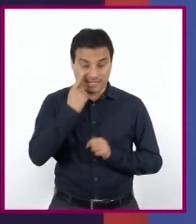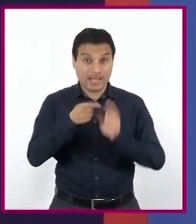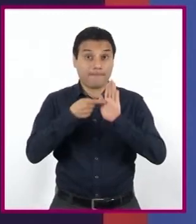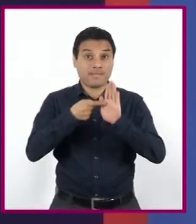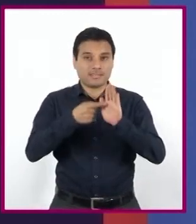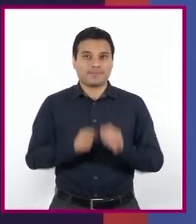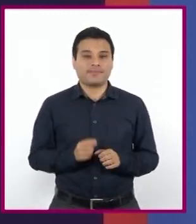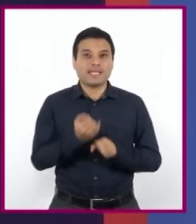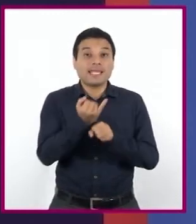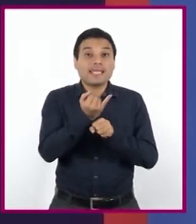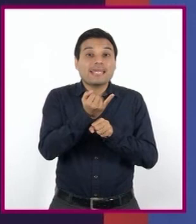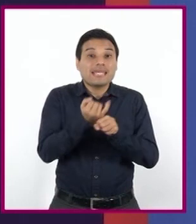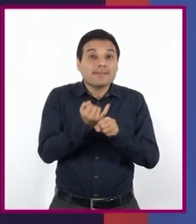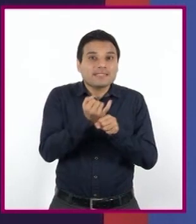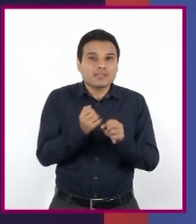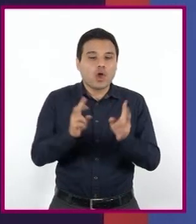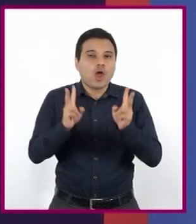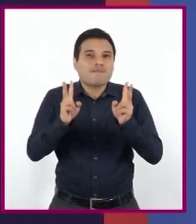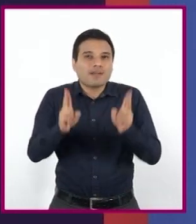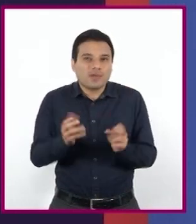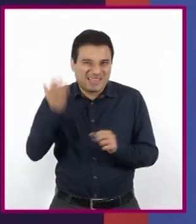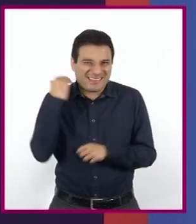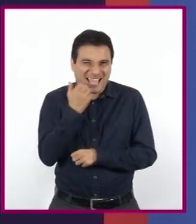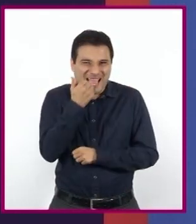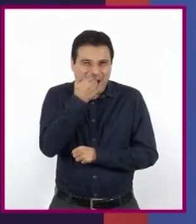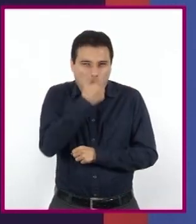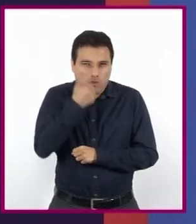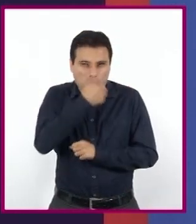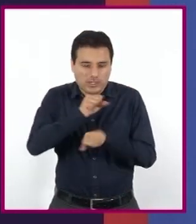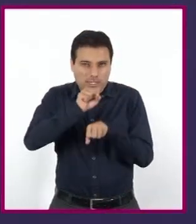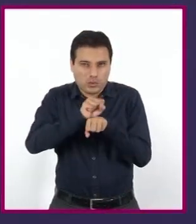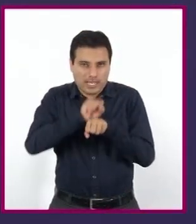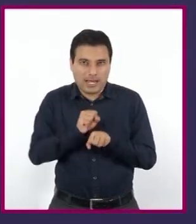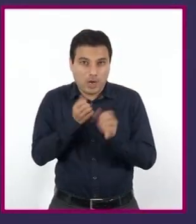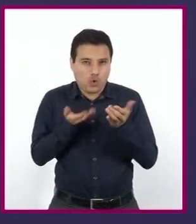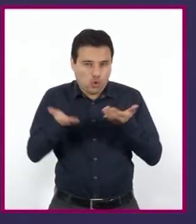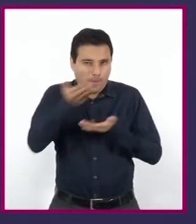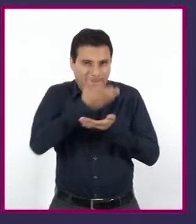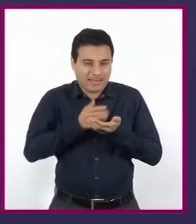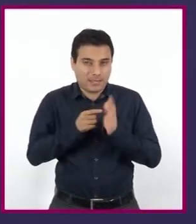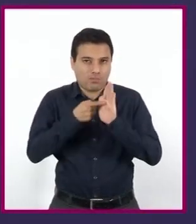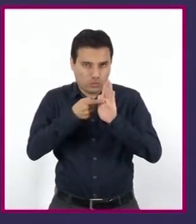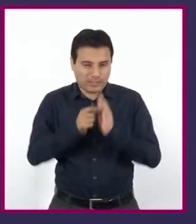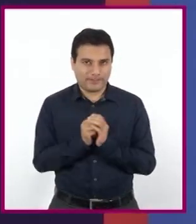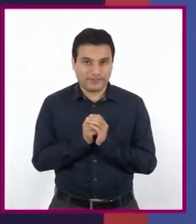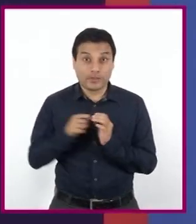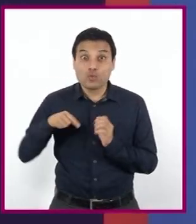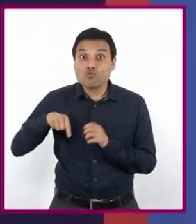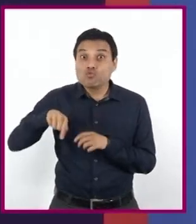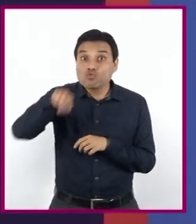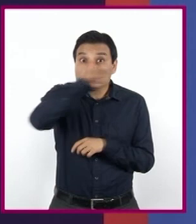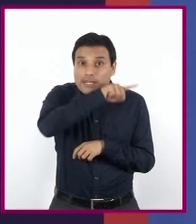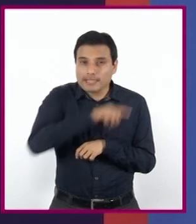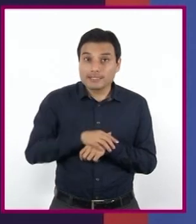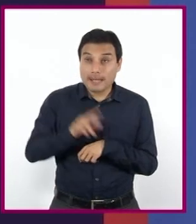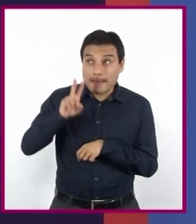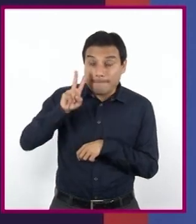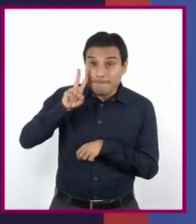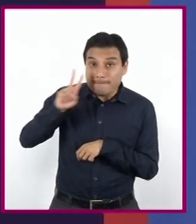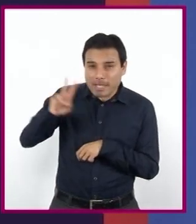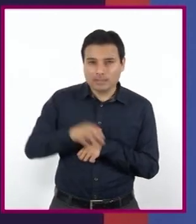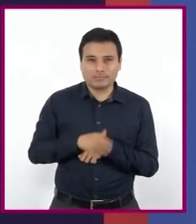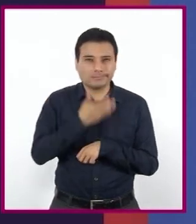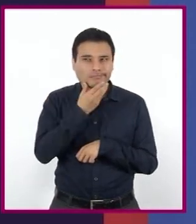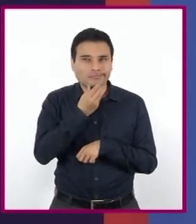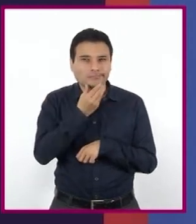fragmentos de investigaciones que alumnas y alumnos de secundaria compartieron con nosotros y ustedes determinarán qué tipo